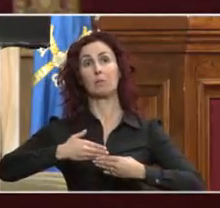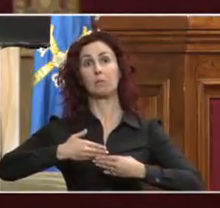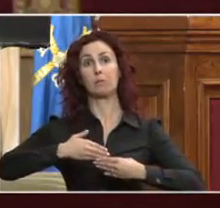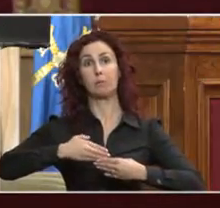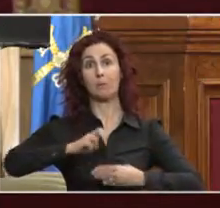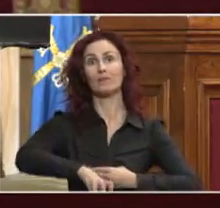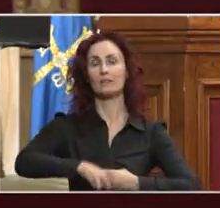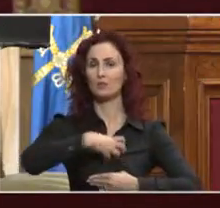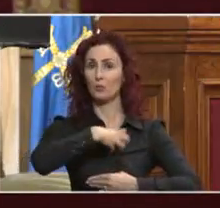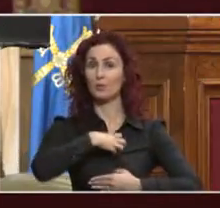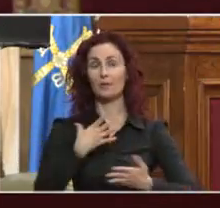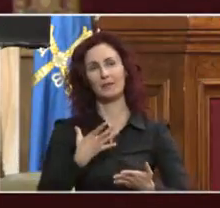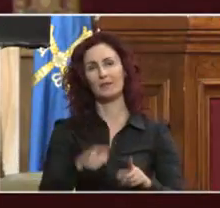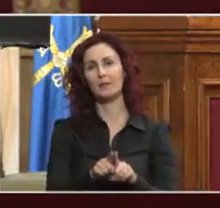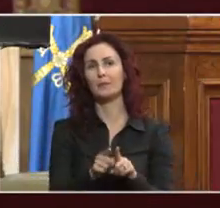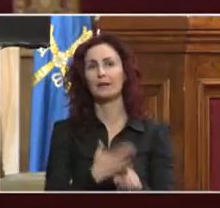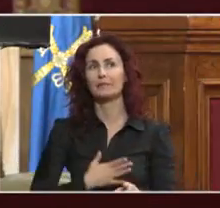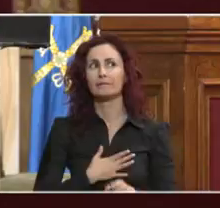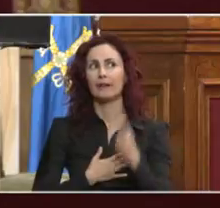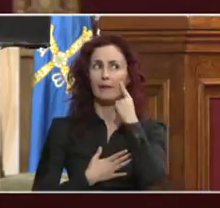Entonces, creo que siempre estamos acomodándonos